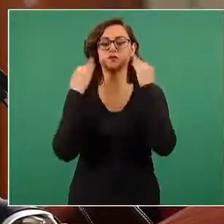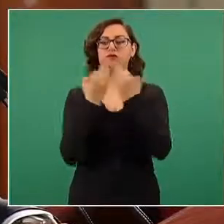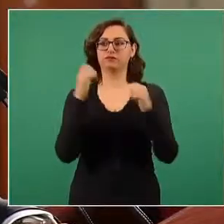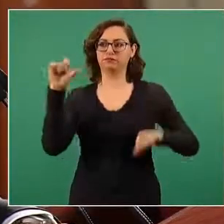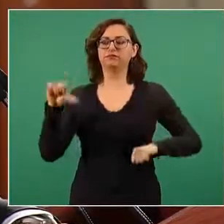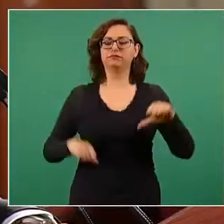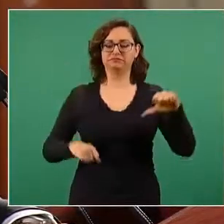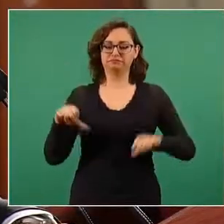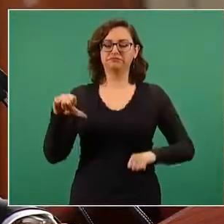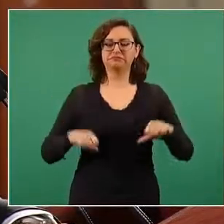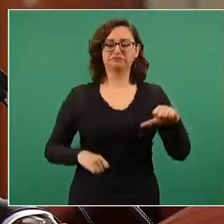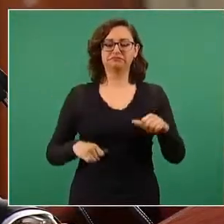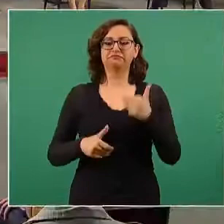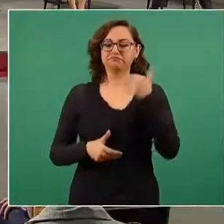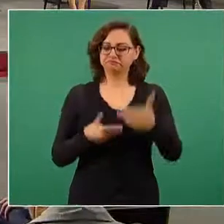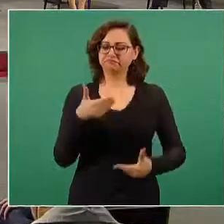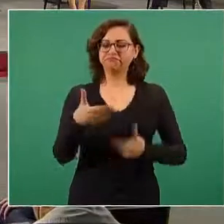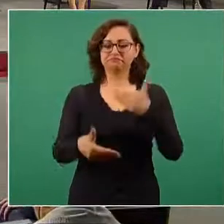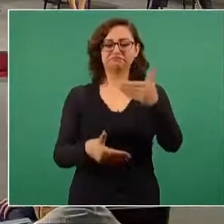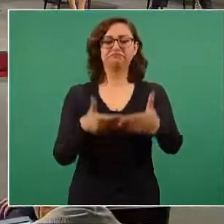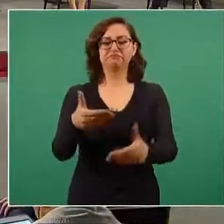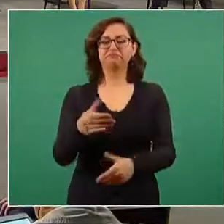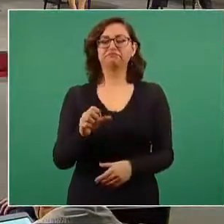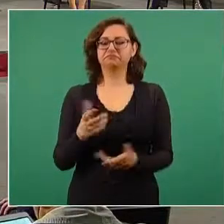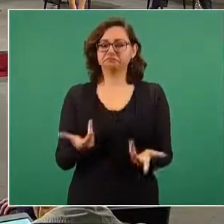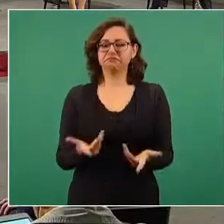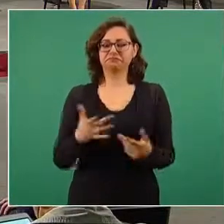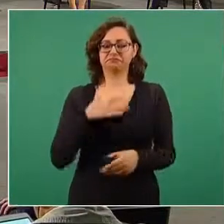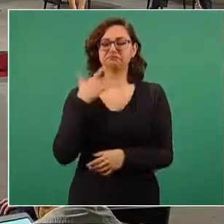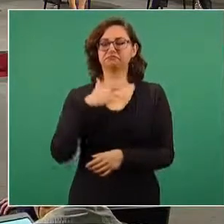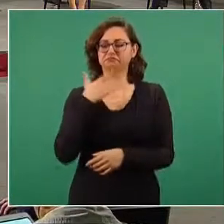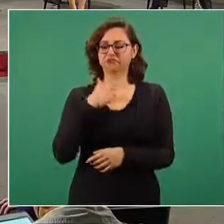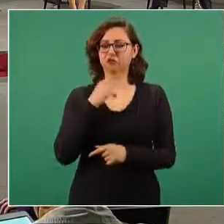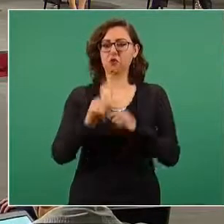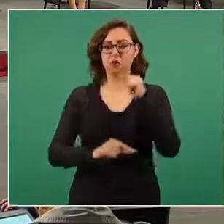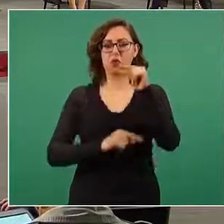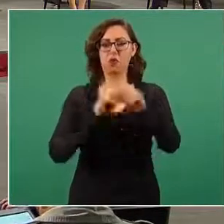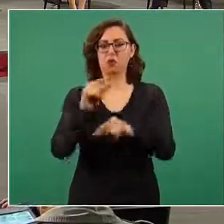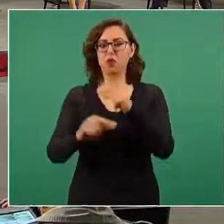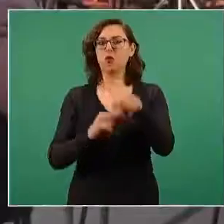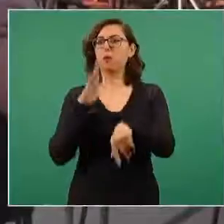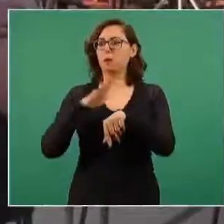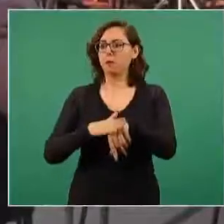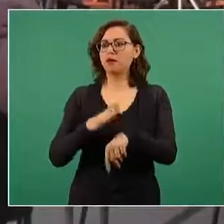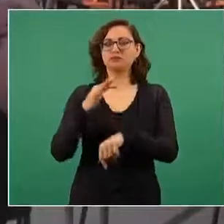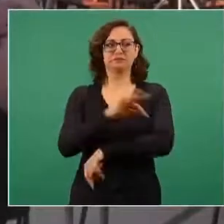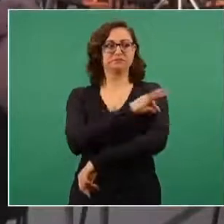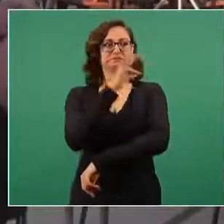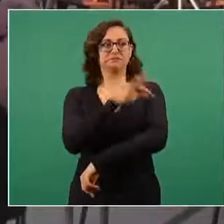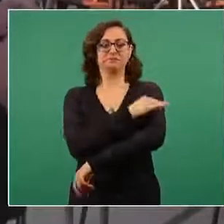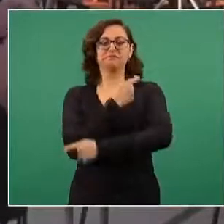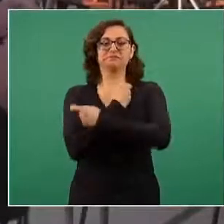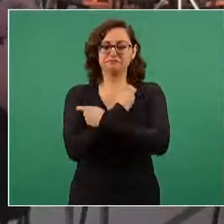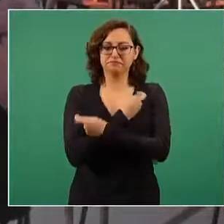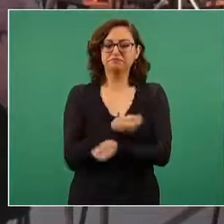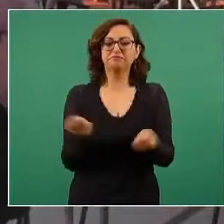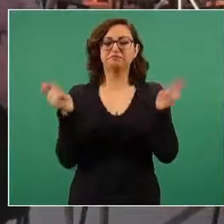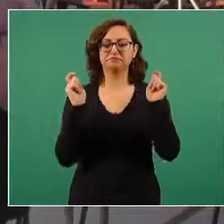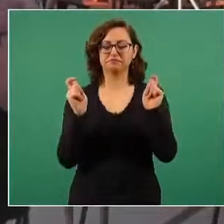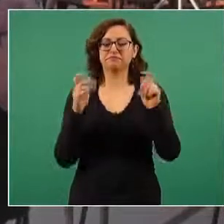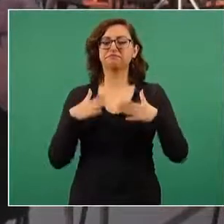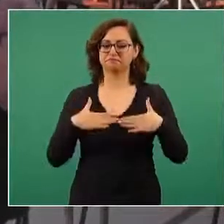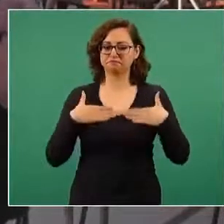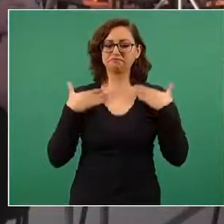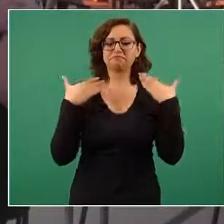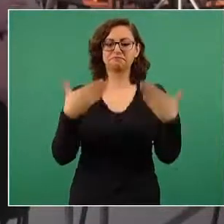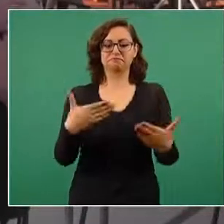confiando en que serán vacunados el resto de las personas que interactúan con nosotros en los centros escolares y en las áreas administrativas. En